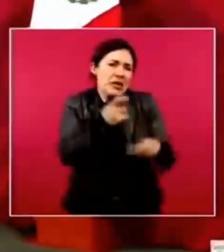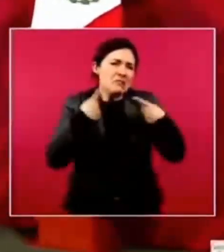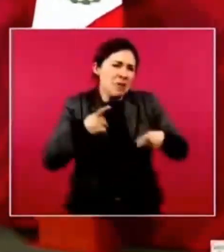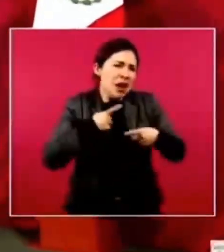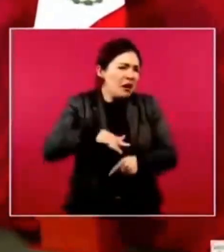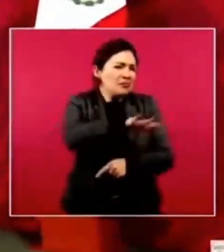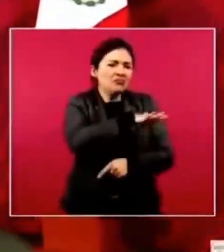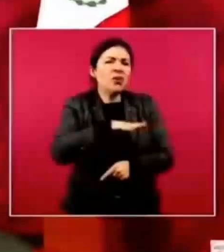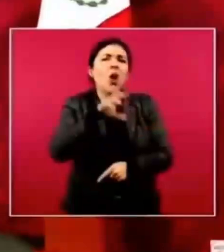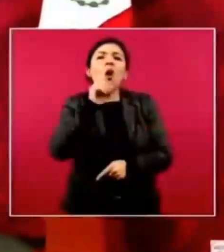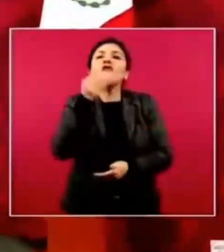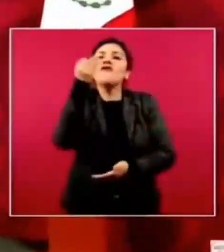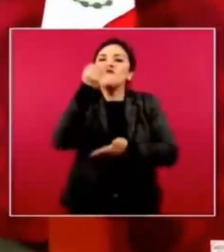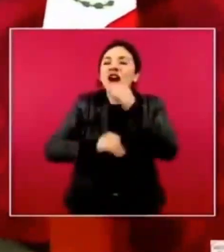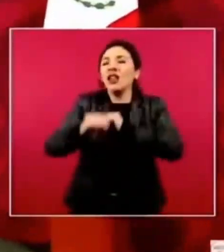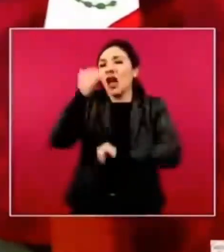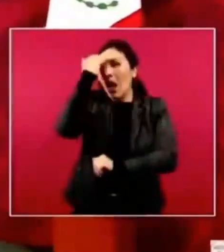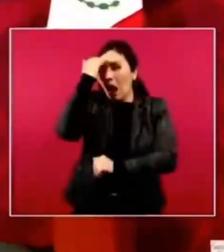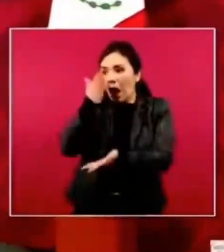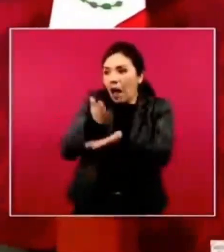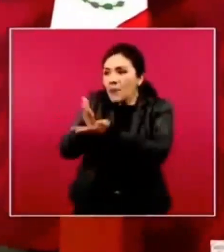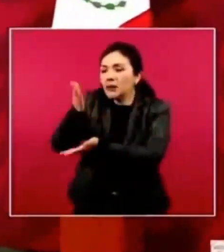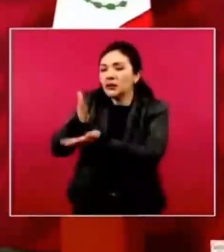o no tiene el acceso a la información.